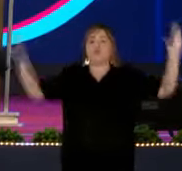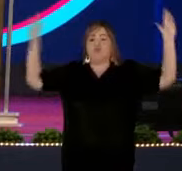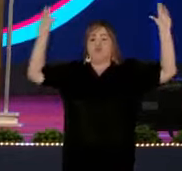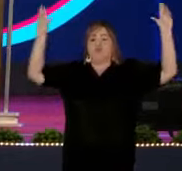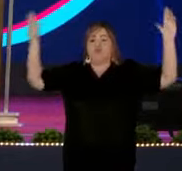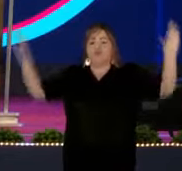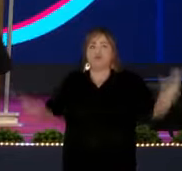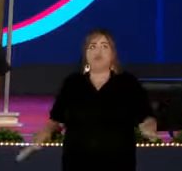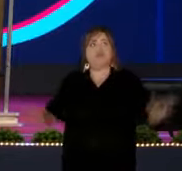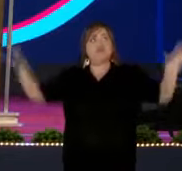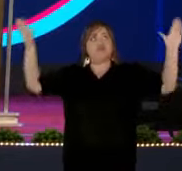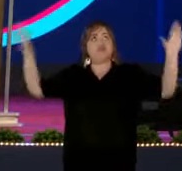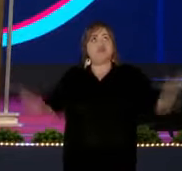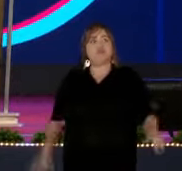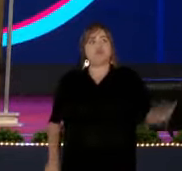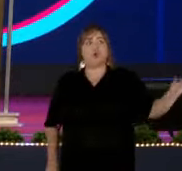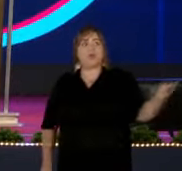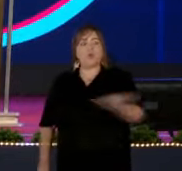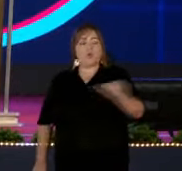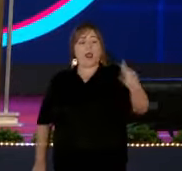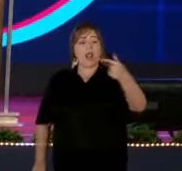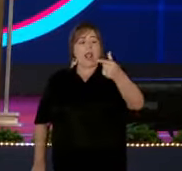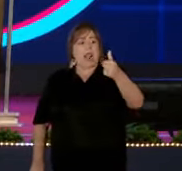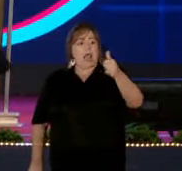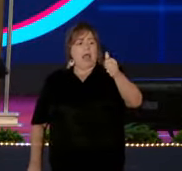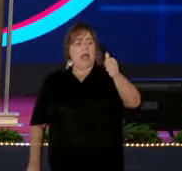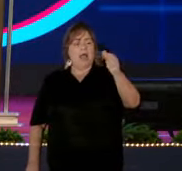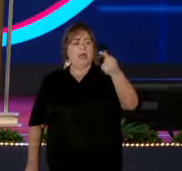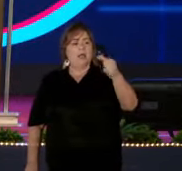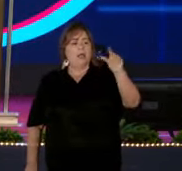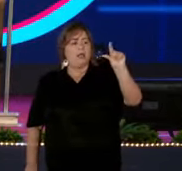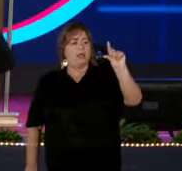volar alto, alto, alto.